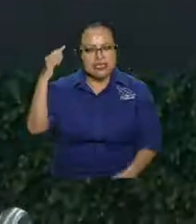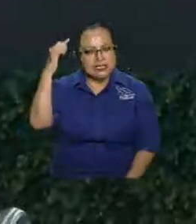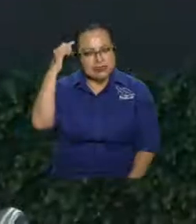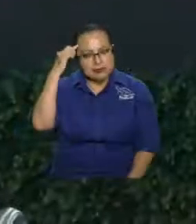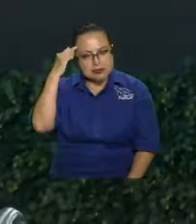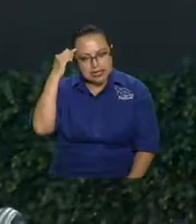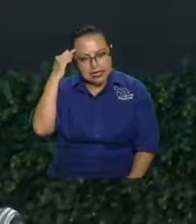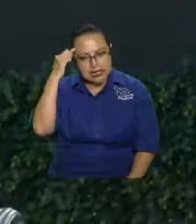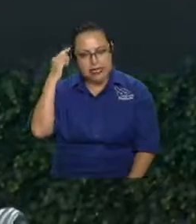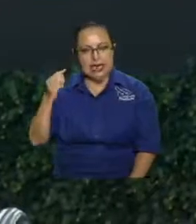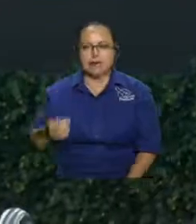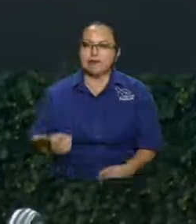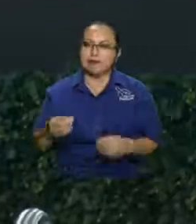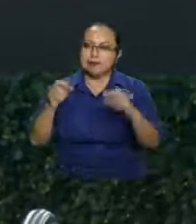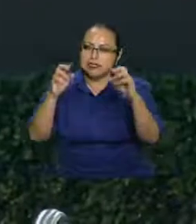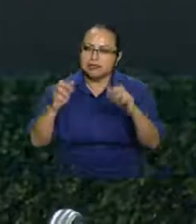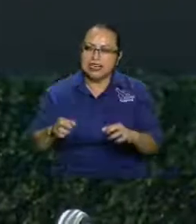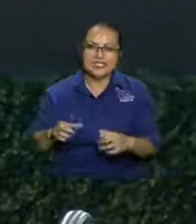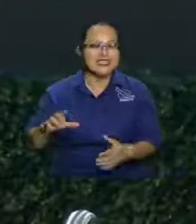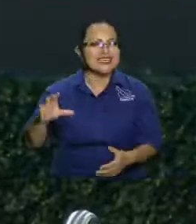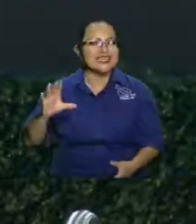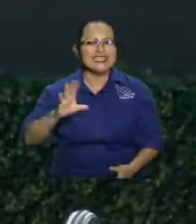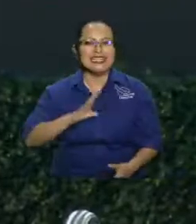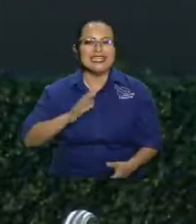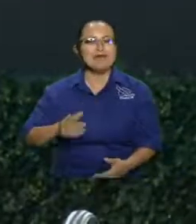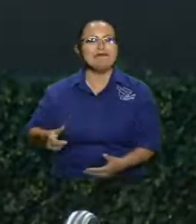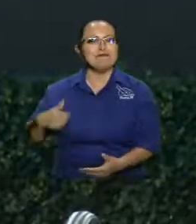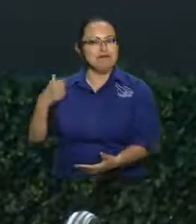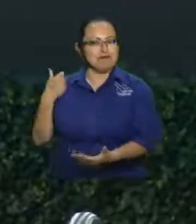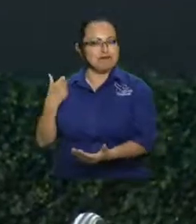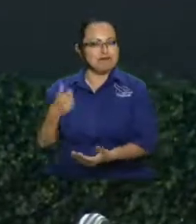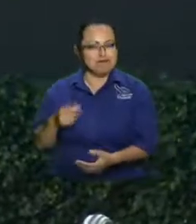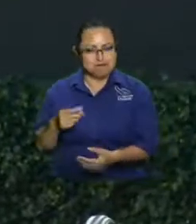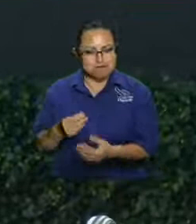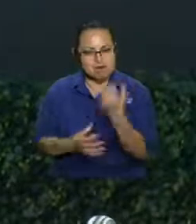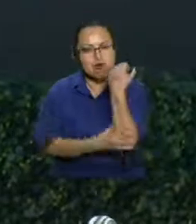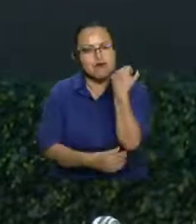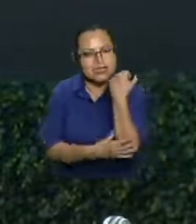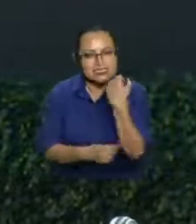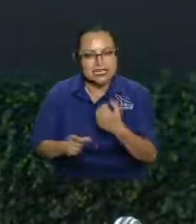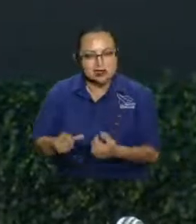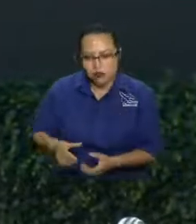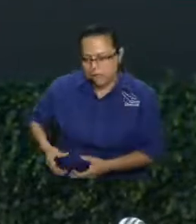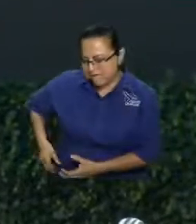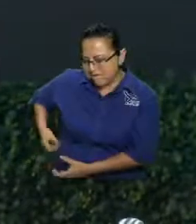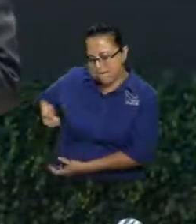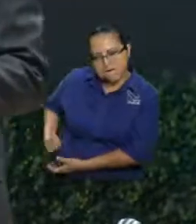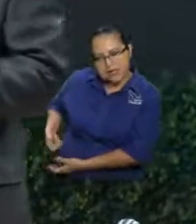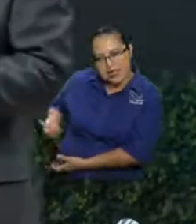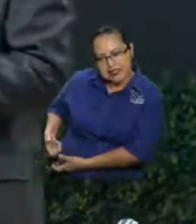su billetera, pero generalmente tiene una pobreza anterior a ella. Y es en su corazón y en su